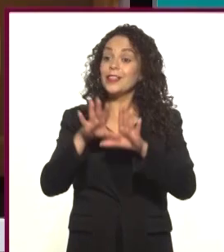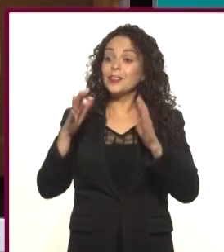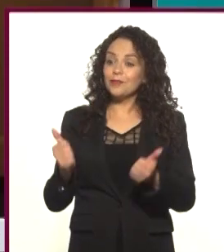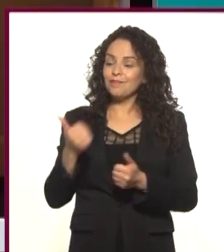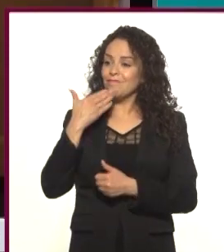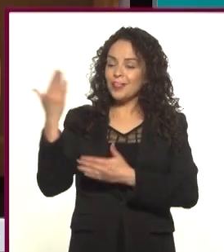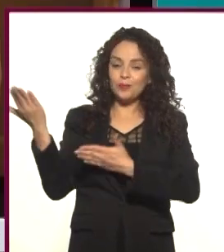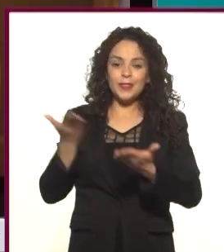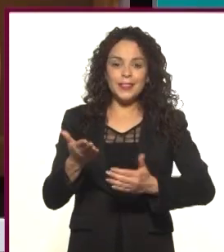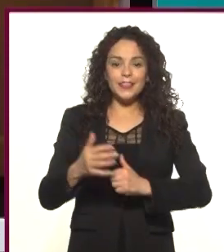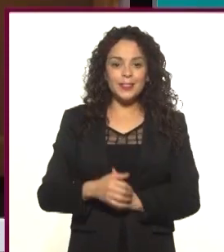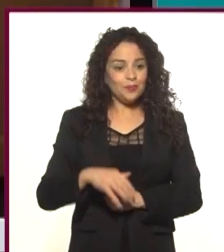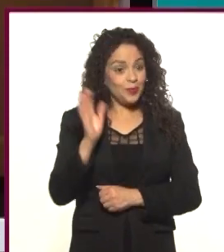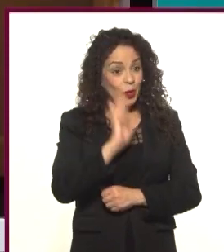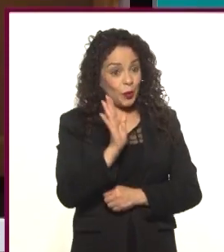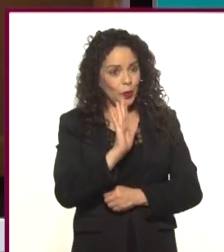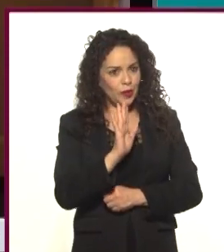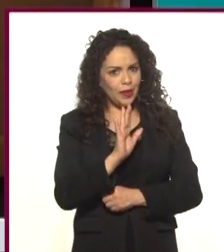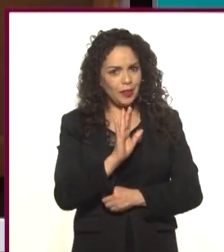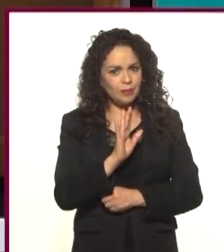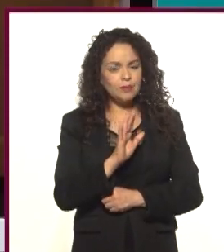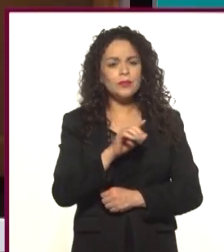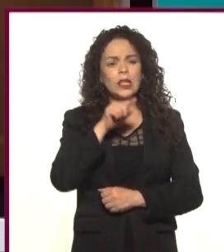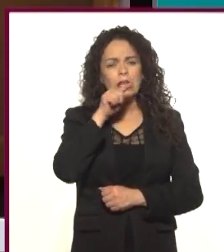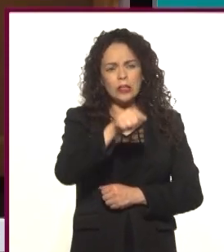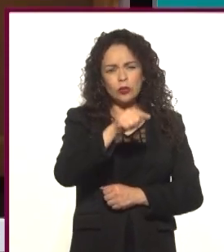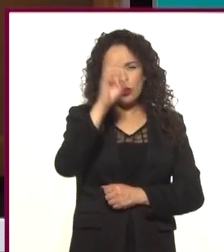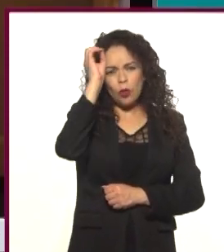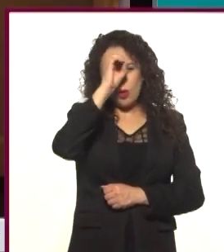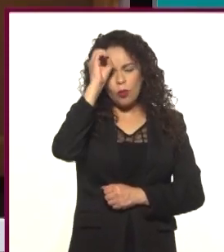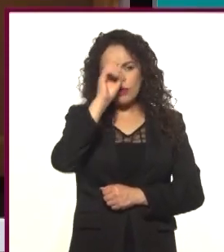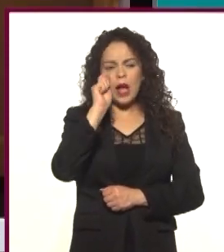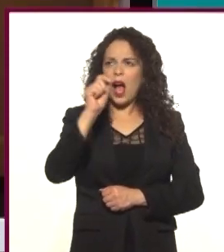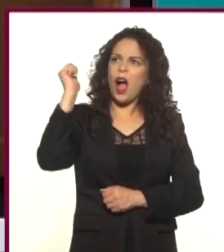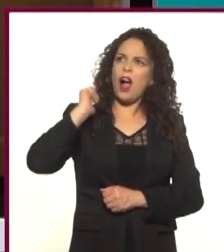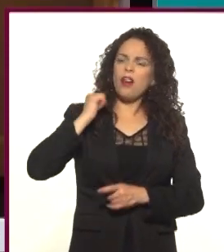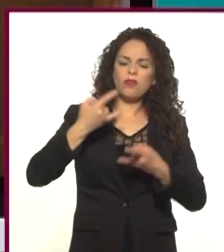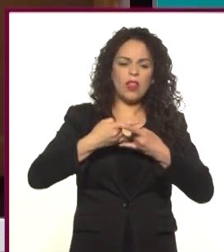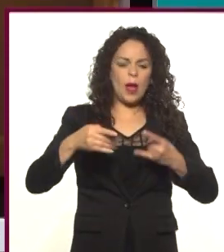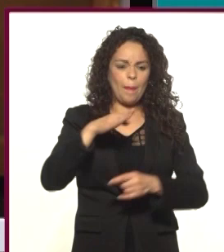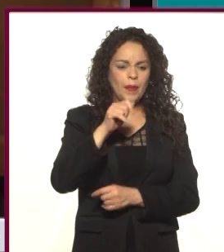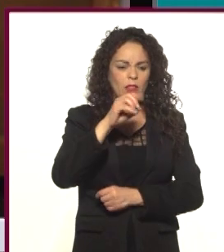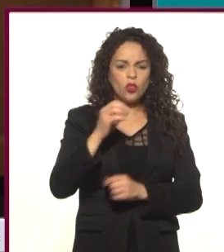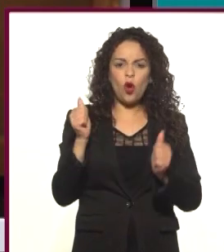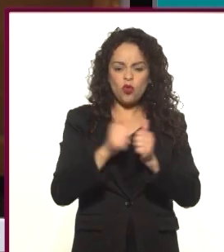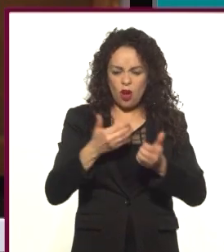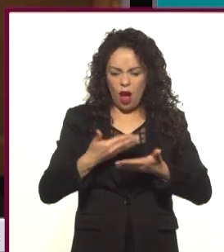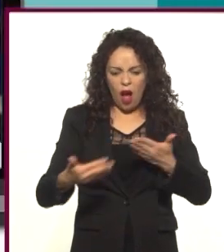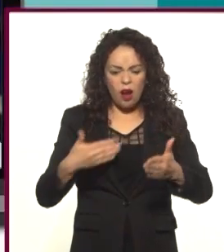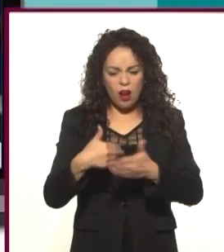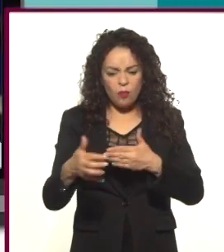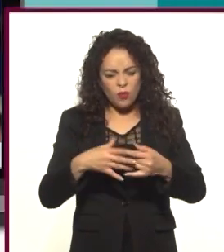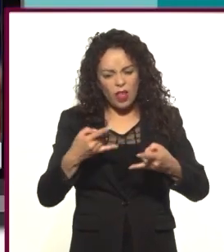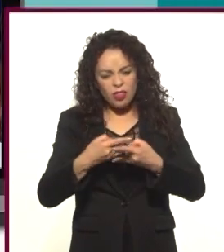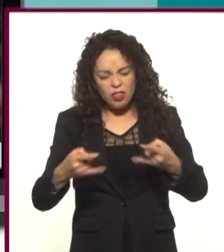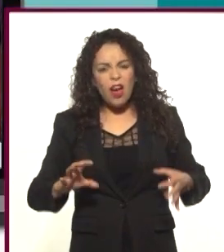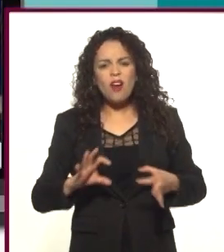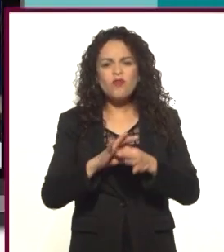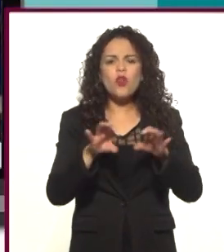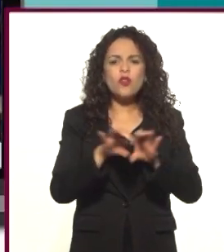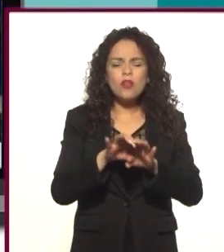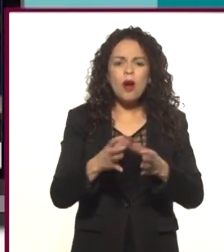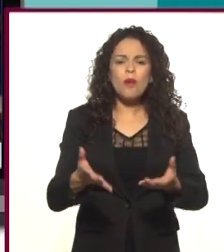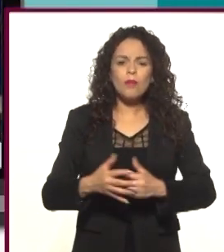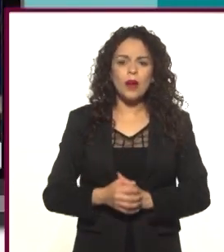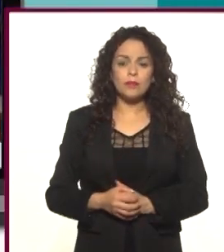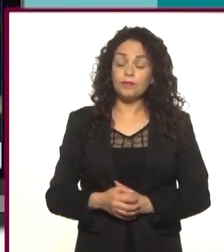Hola, ¿cómo estás? Bienvenido. ¡Hola! ¿Cómo crees que influyen los antiguos mitos en las narrativas modernas? Bueno, los